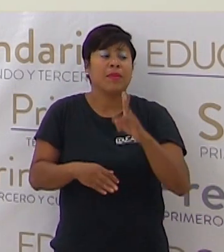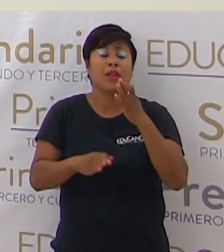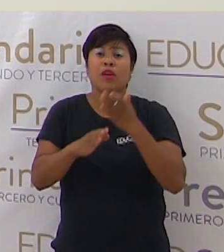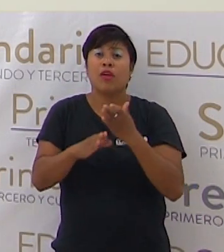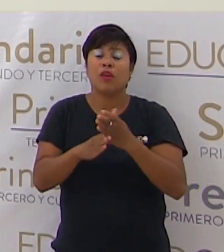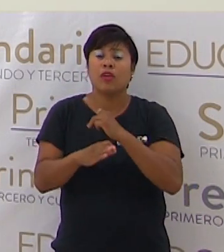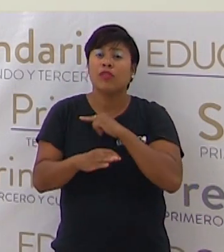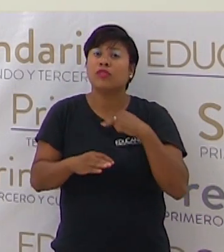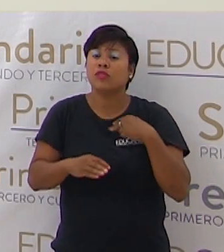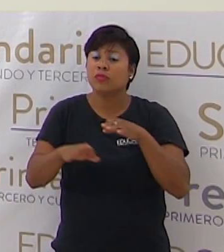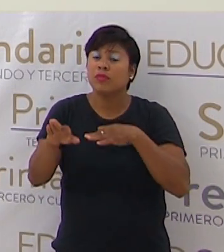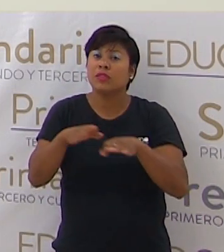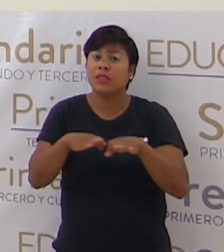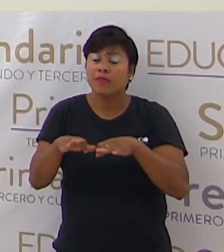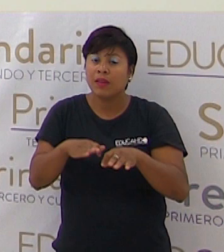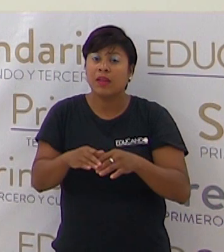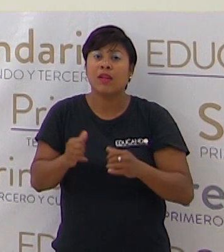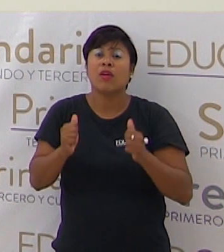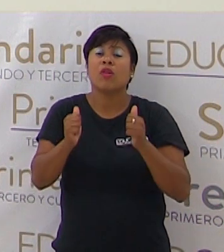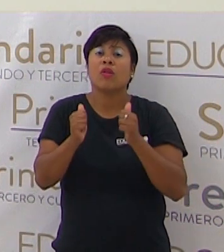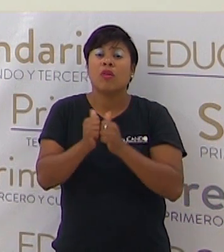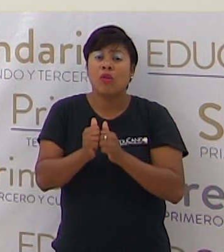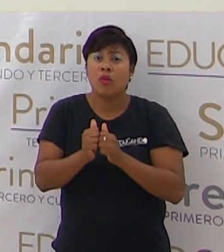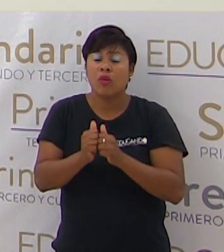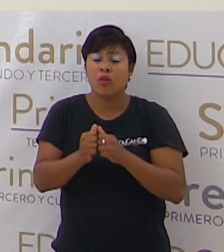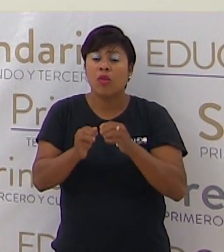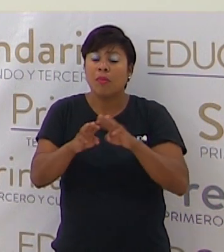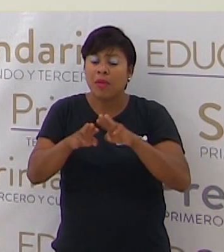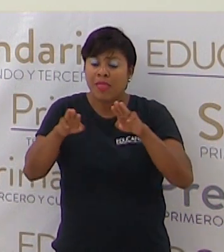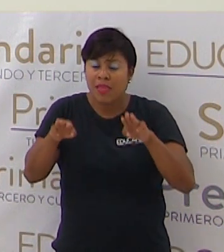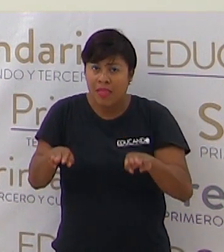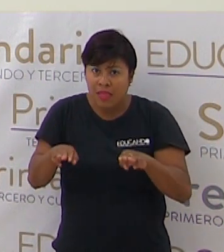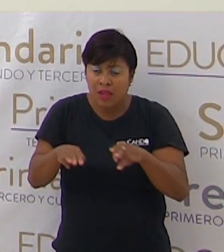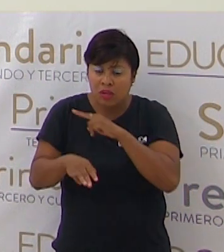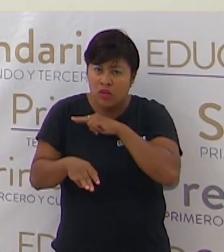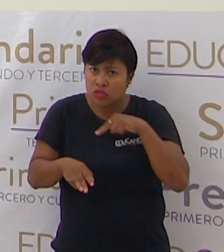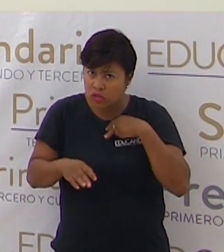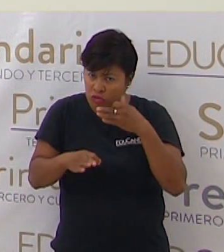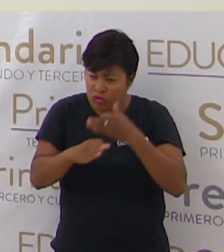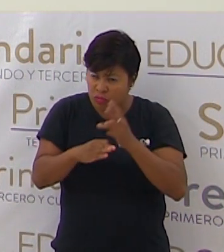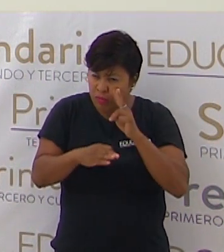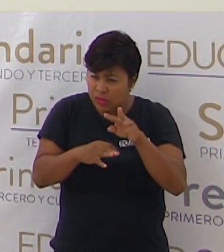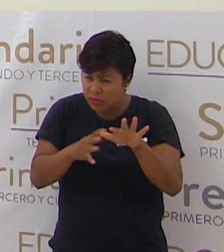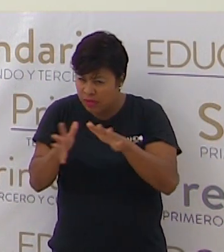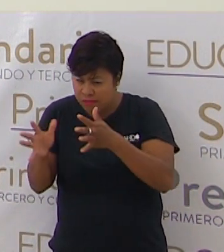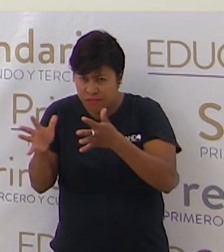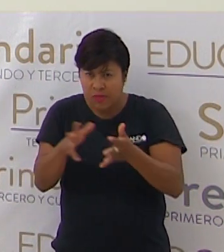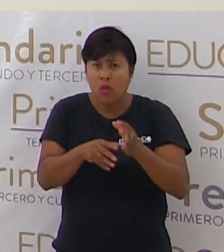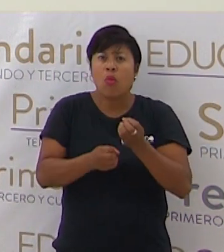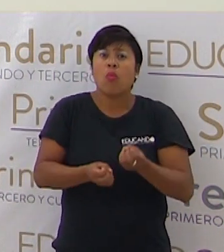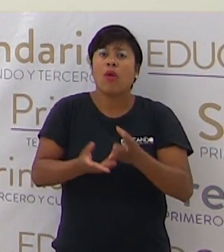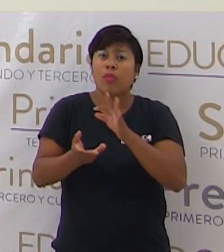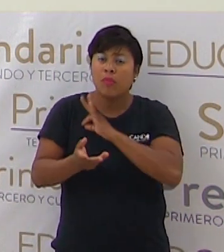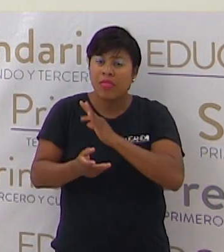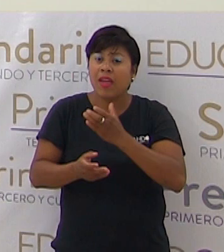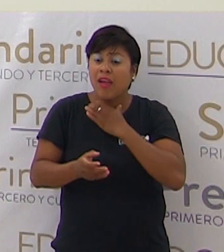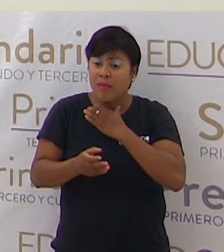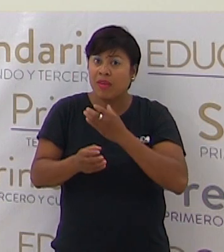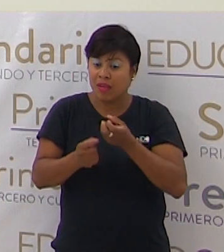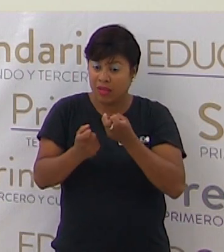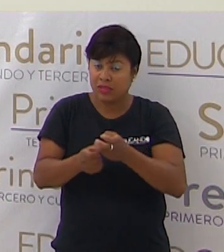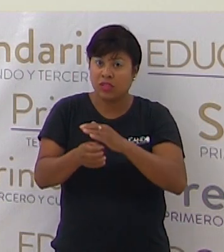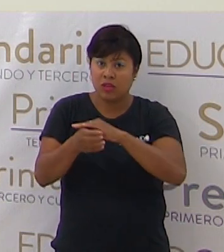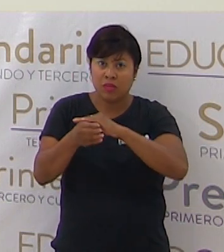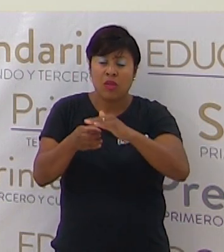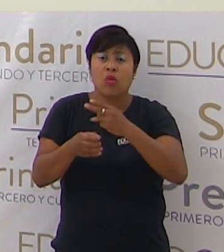no vamos a trabajar con la unidad de medida. Hoy vamos a estimar cuánto le cabe a un